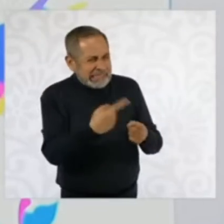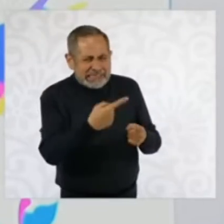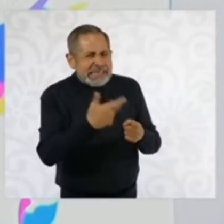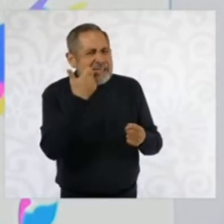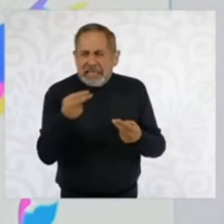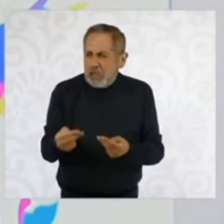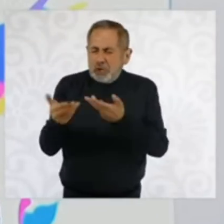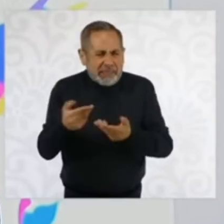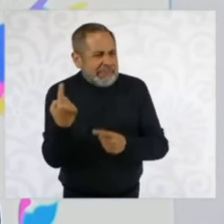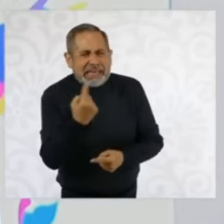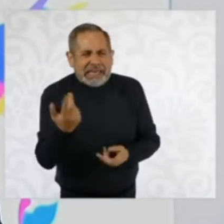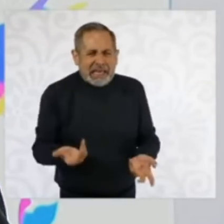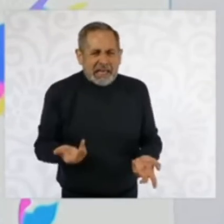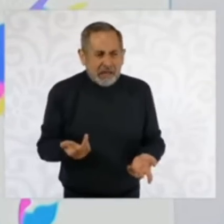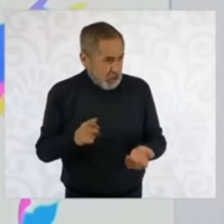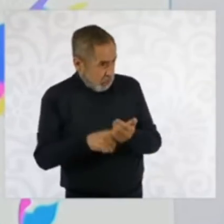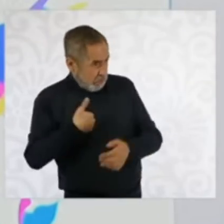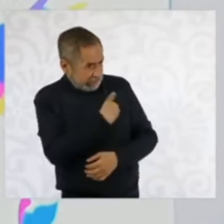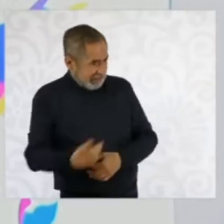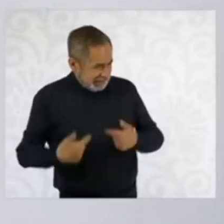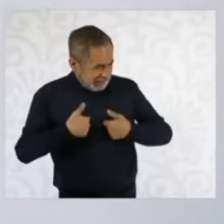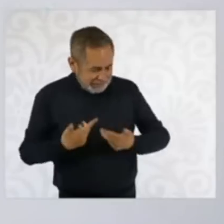negociación? ¿Con la presidenta?